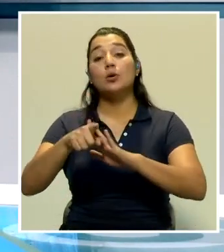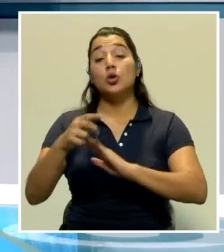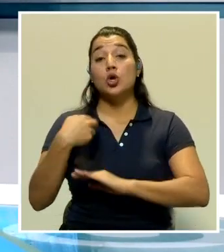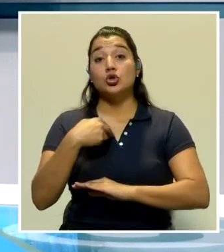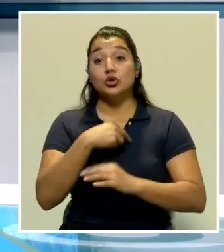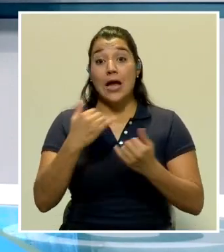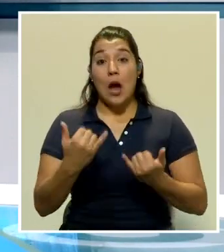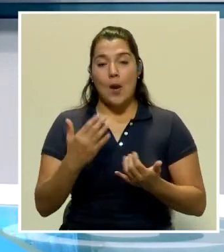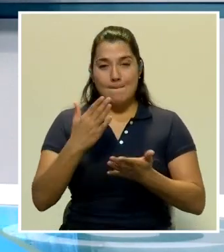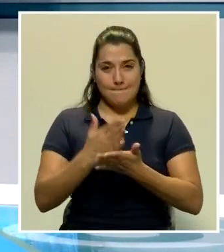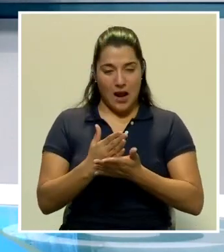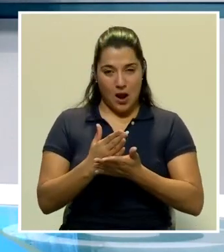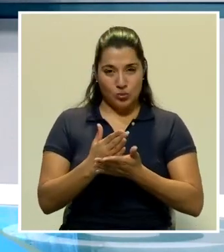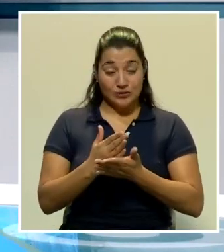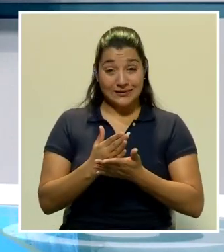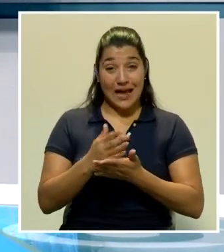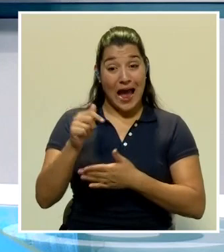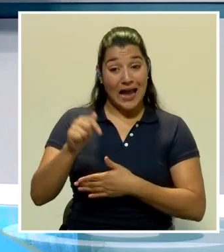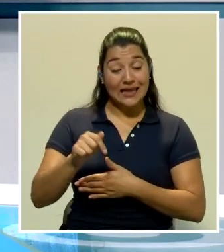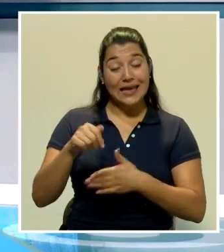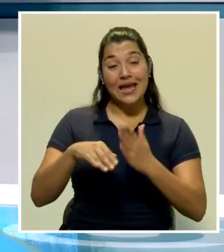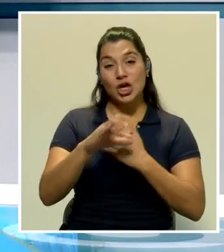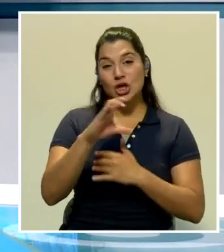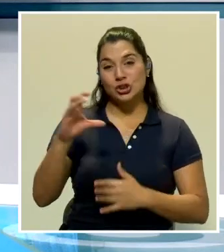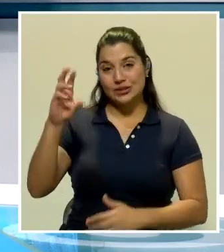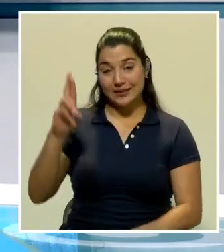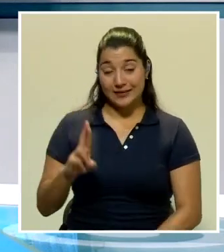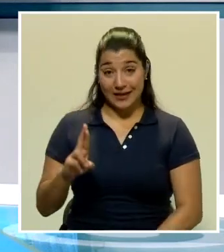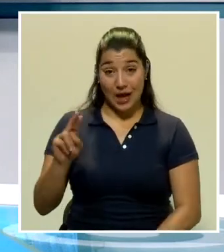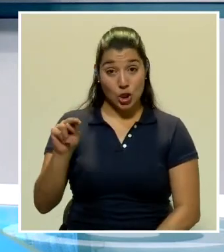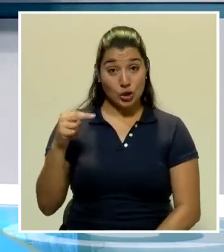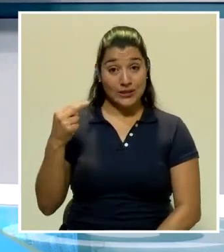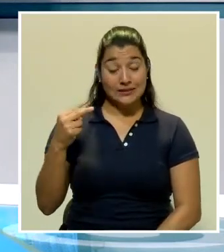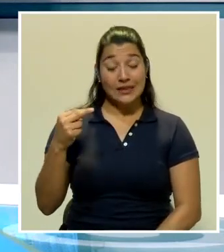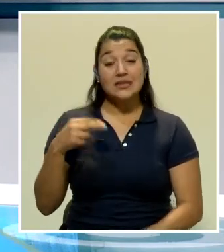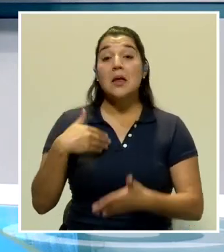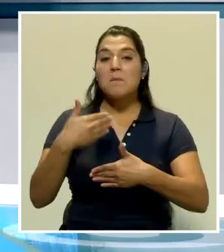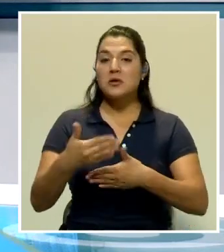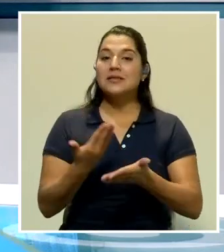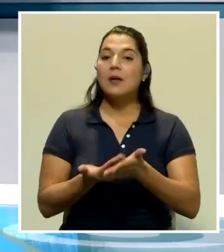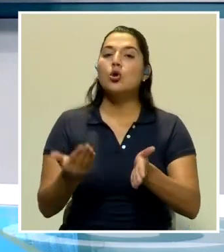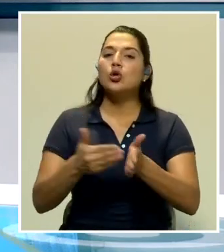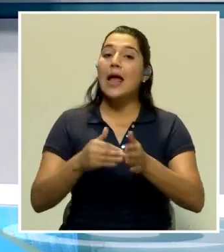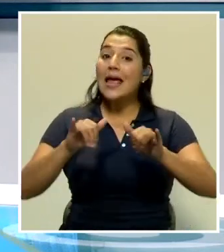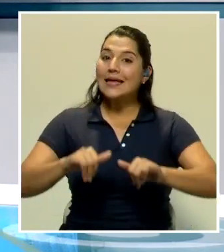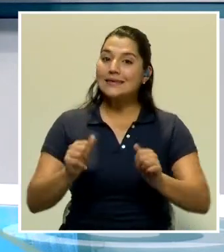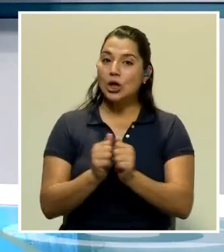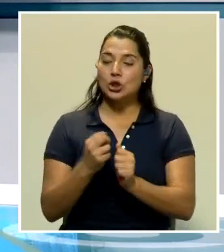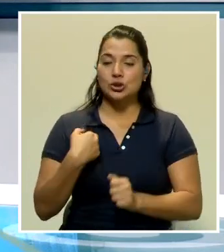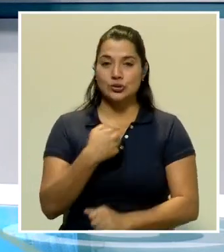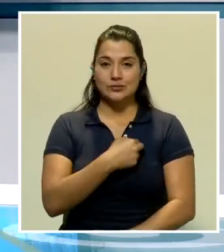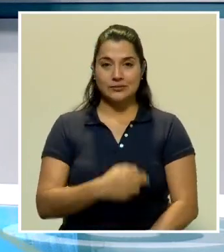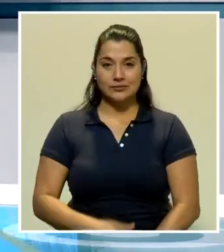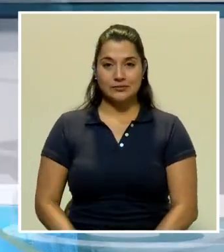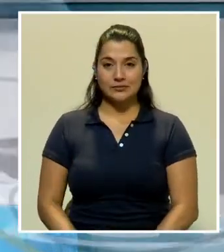Vamos a hacer una pausa en la edición estelar de Costa Rica Noticias. Ya regresamos. Quédese con nosotros.